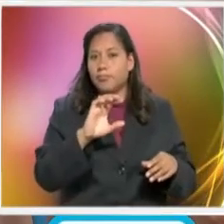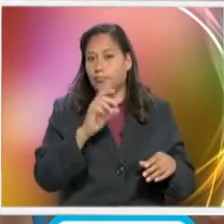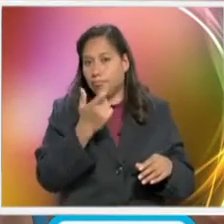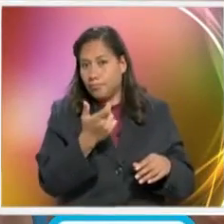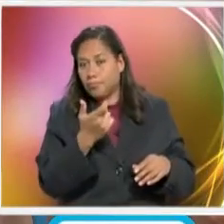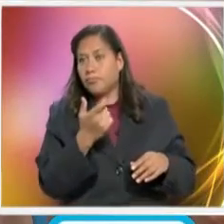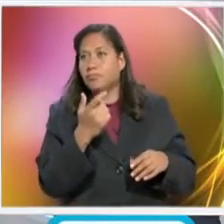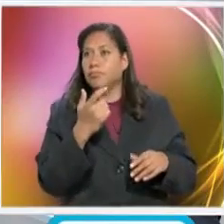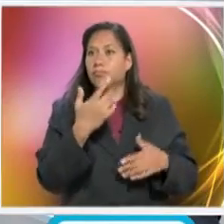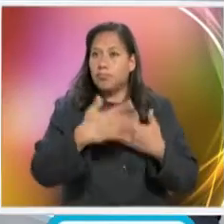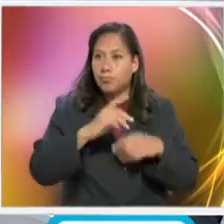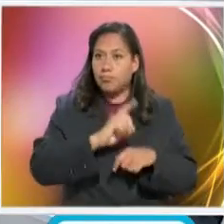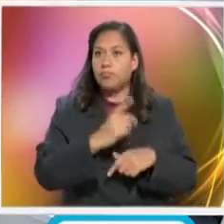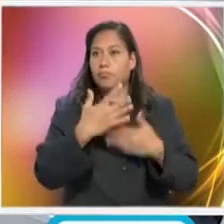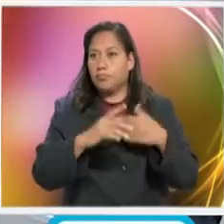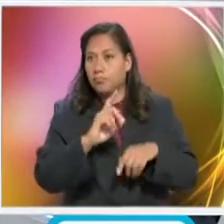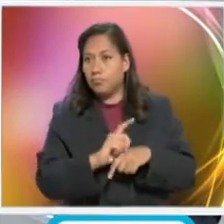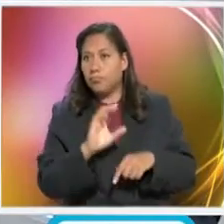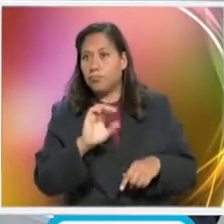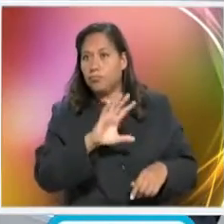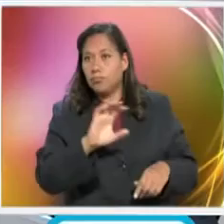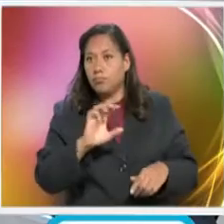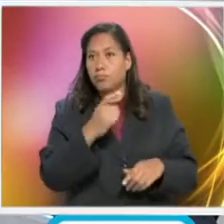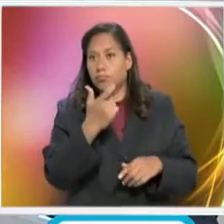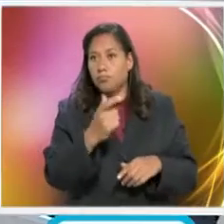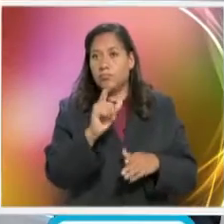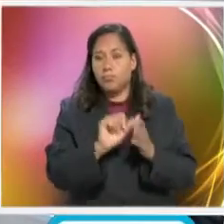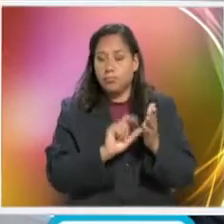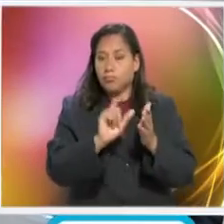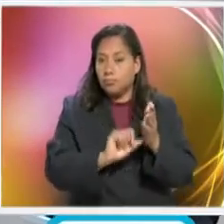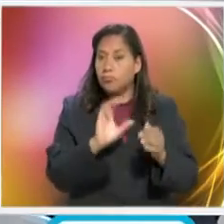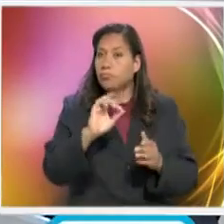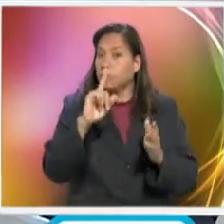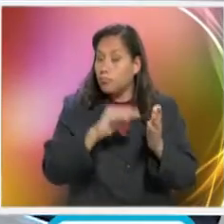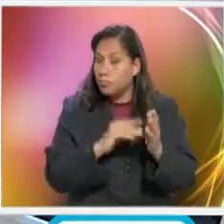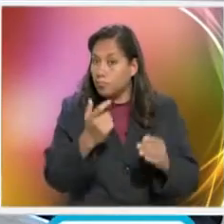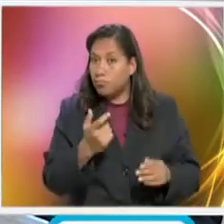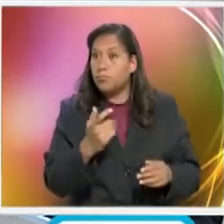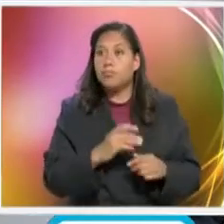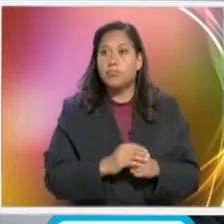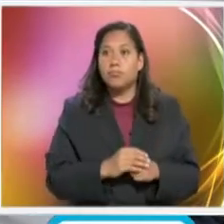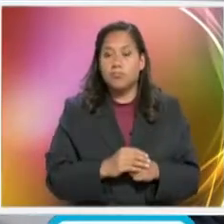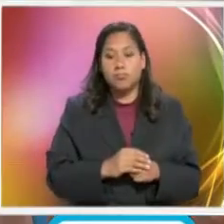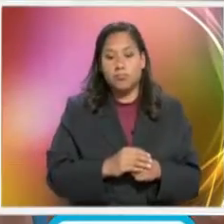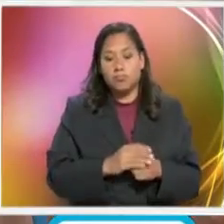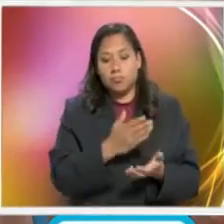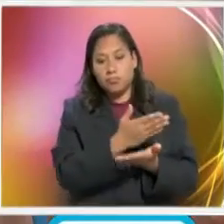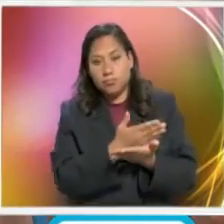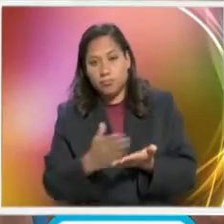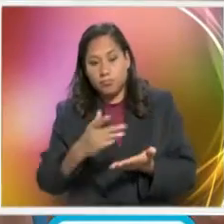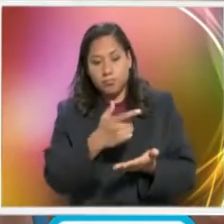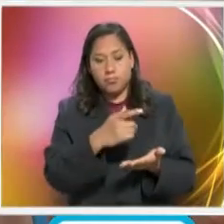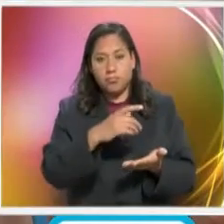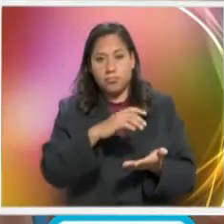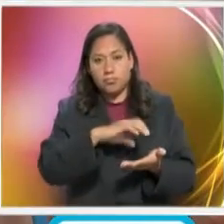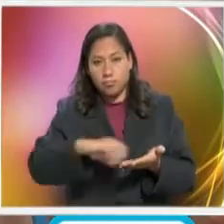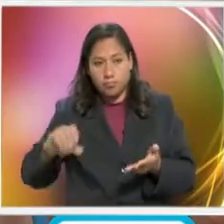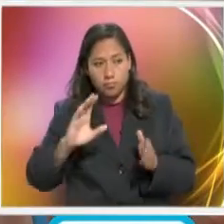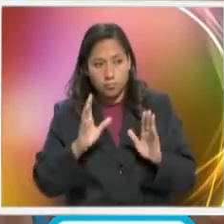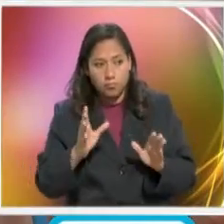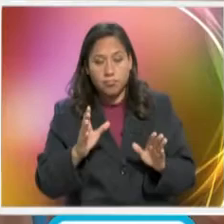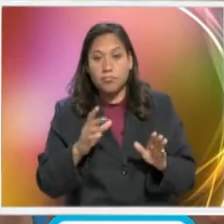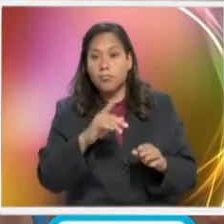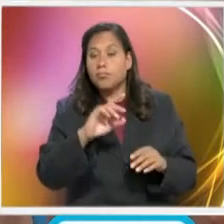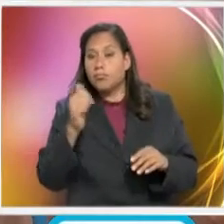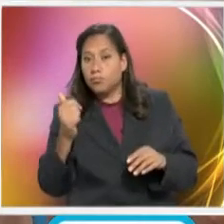pesos quincenales o 500 pesos mensuales o 1,000 pesos, ¿no? Apartando, aparte de